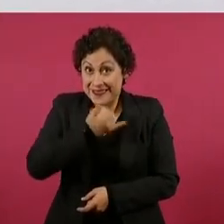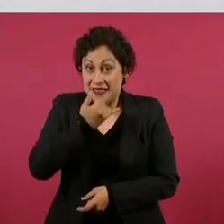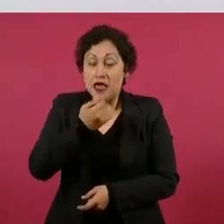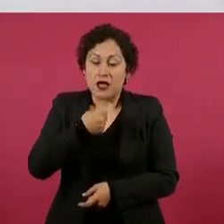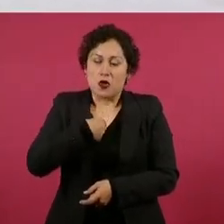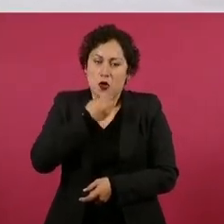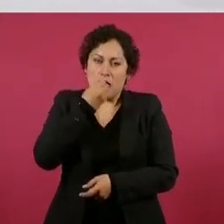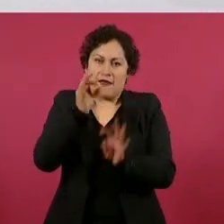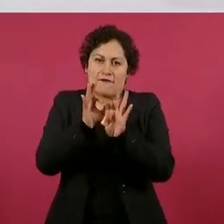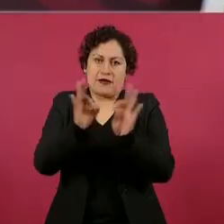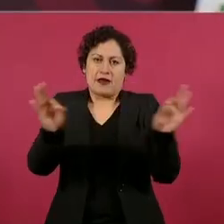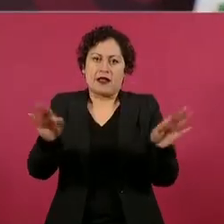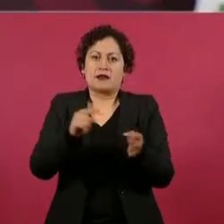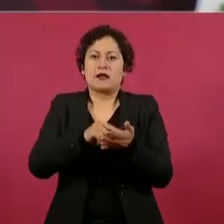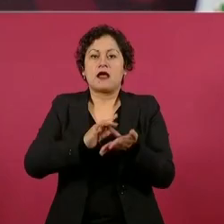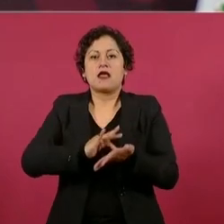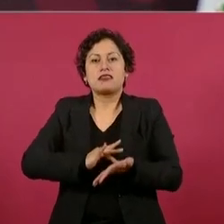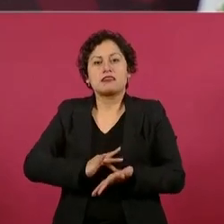periodista,